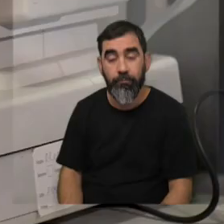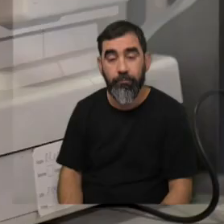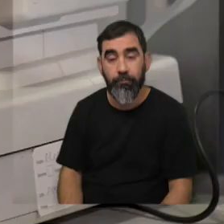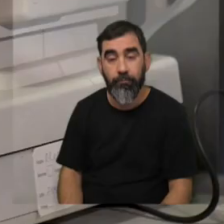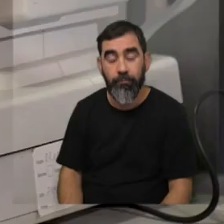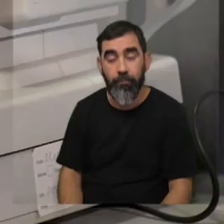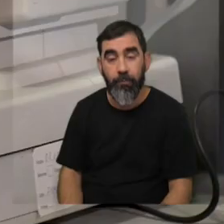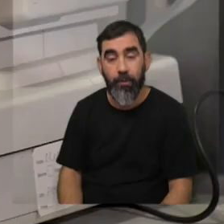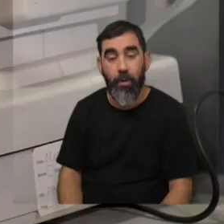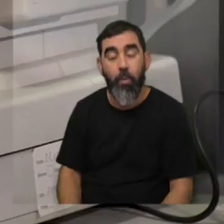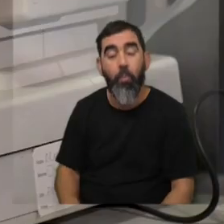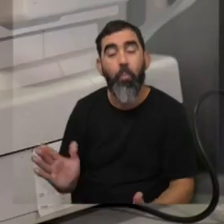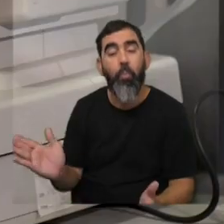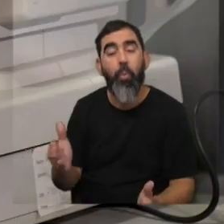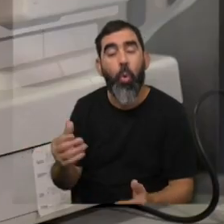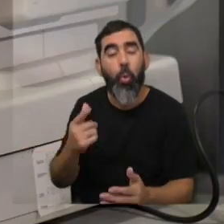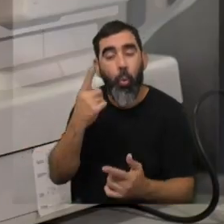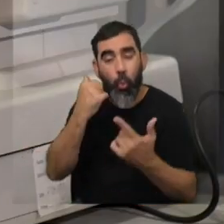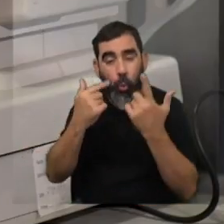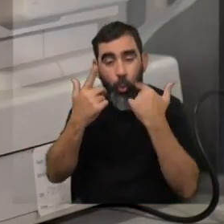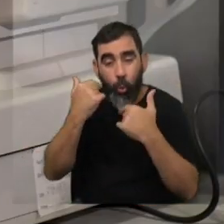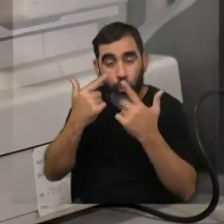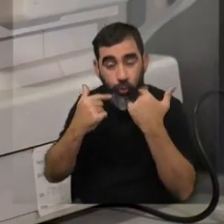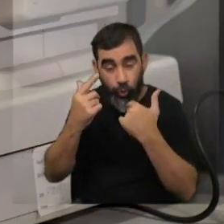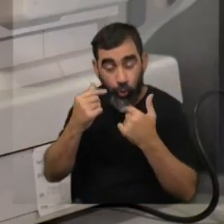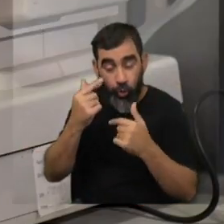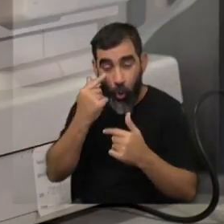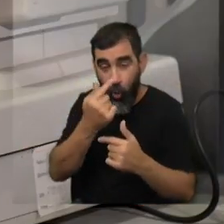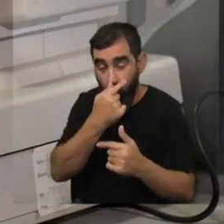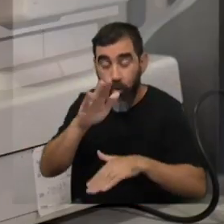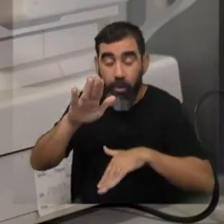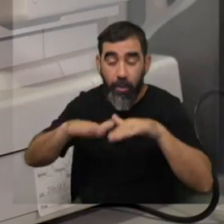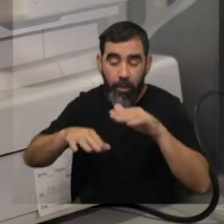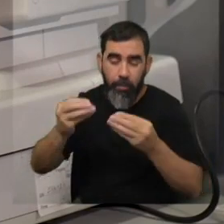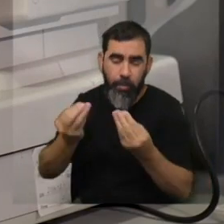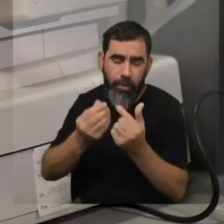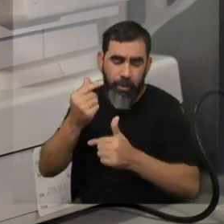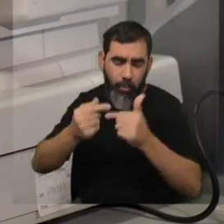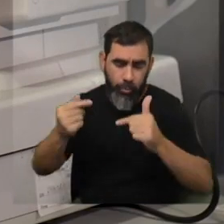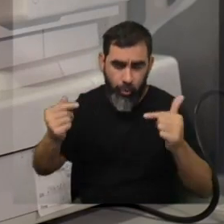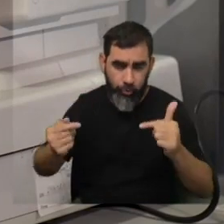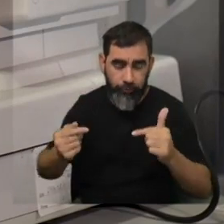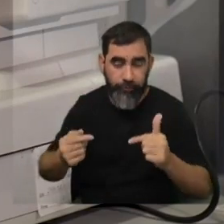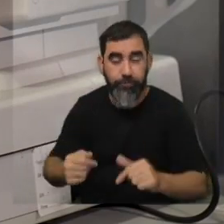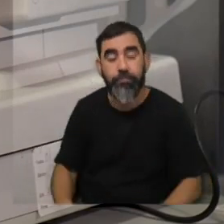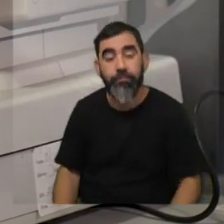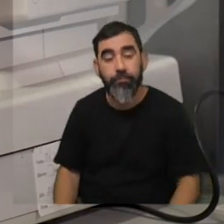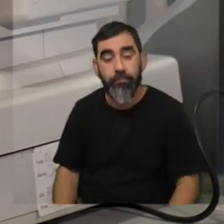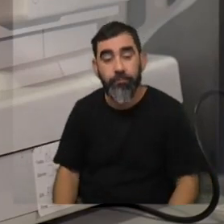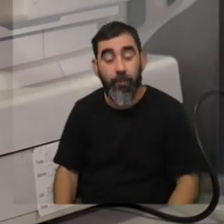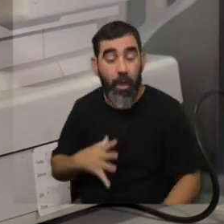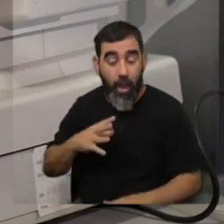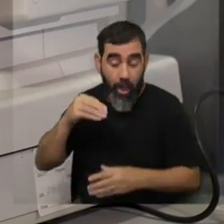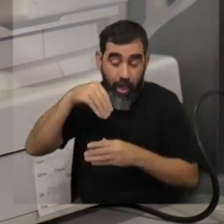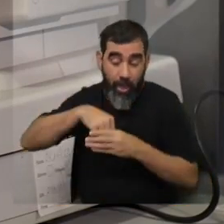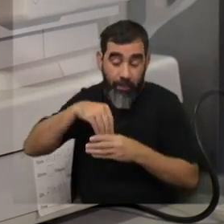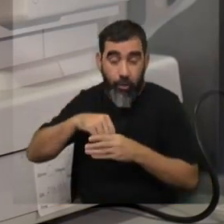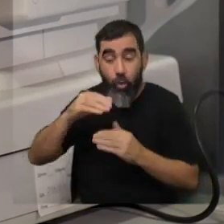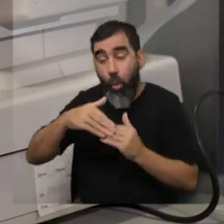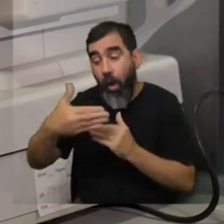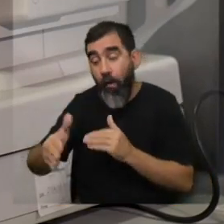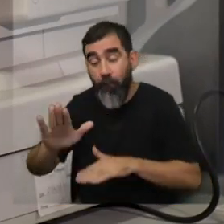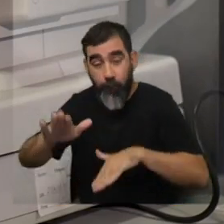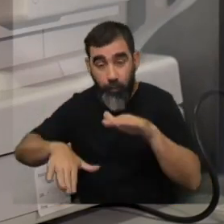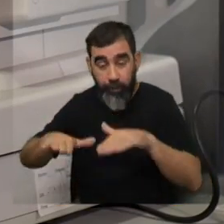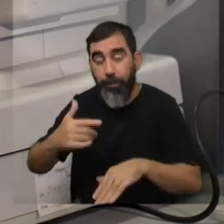La producción de lágrima por parte de la glándula lagrimal depende de un montón de factores. Factores intrínsecos y